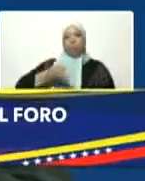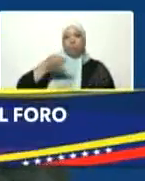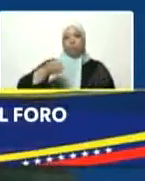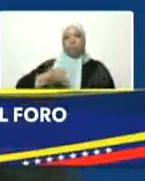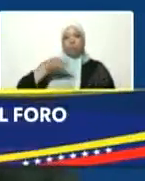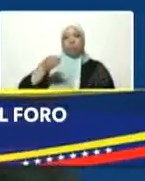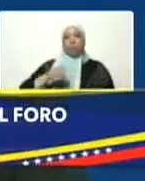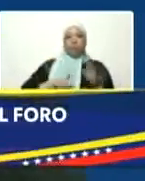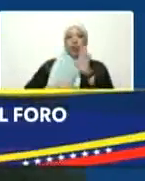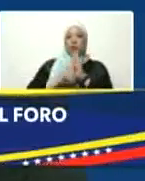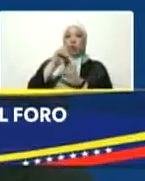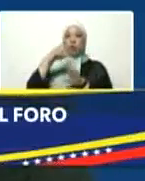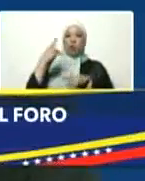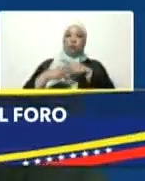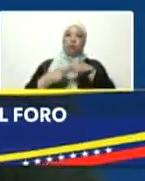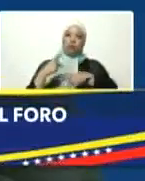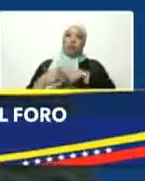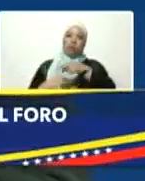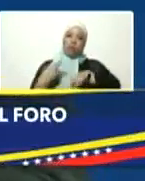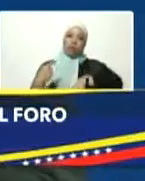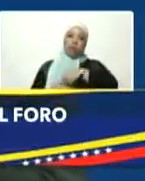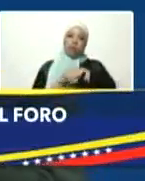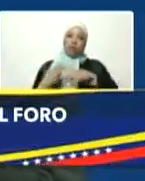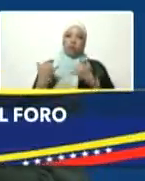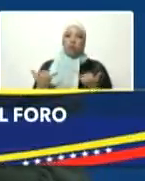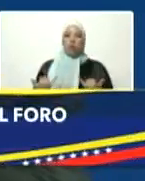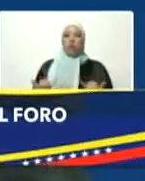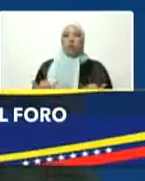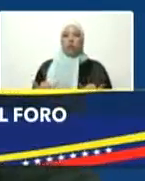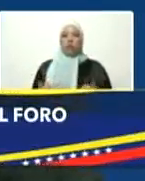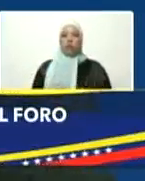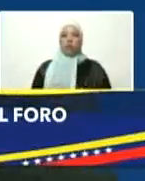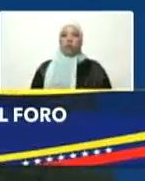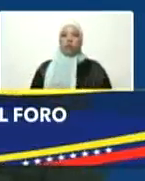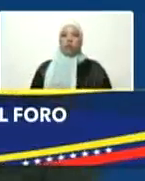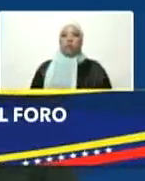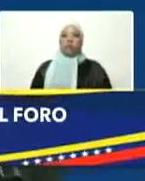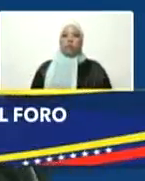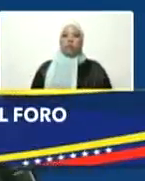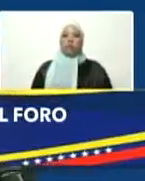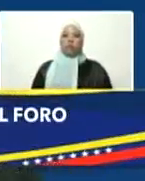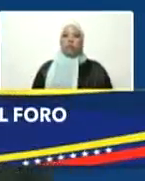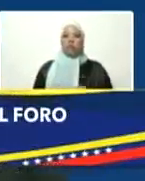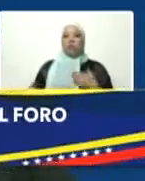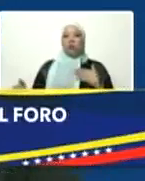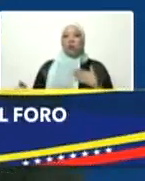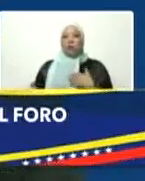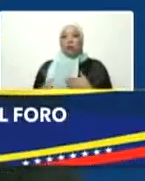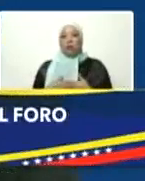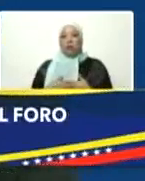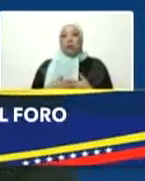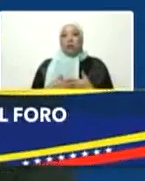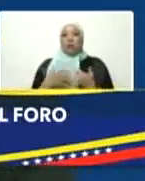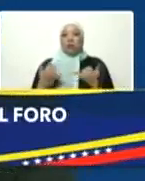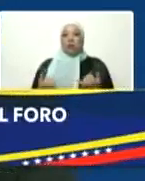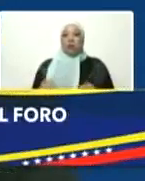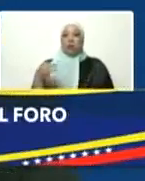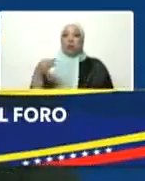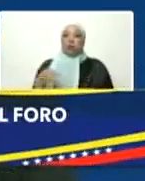progresista y revolucionaria, aunque ellos bloqueados de manera